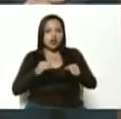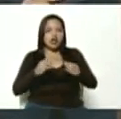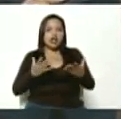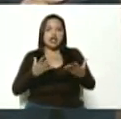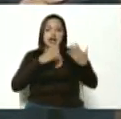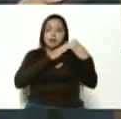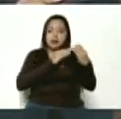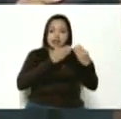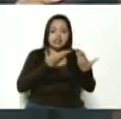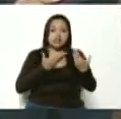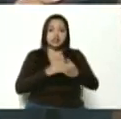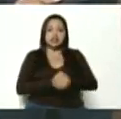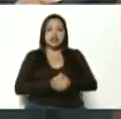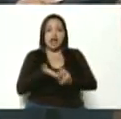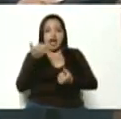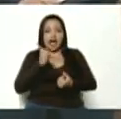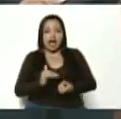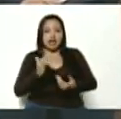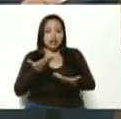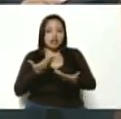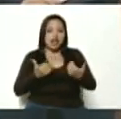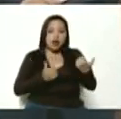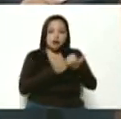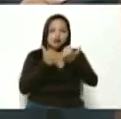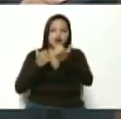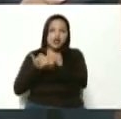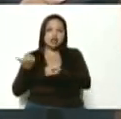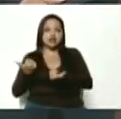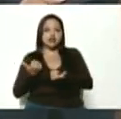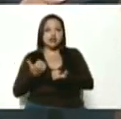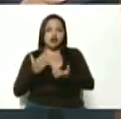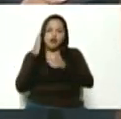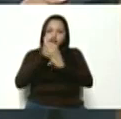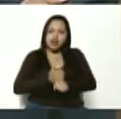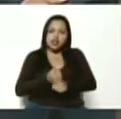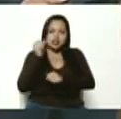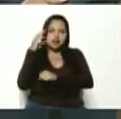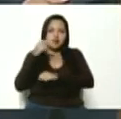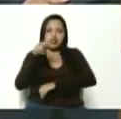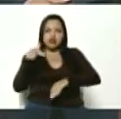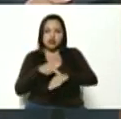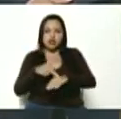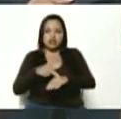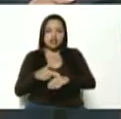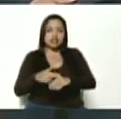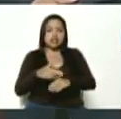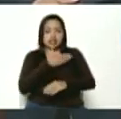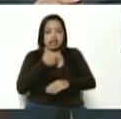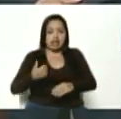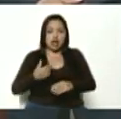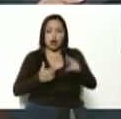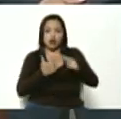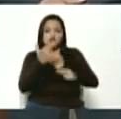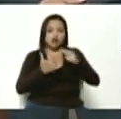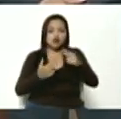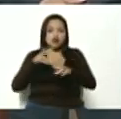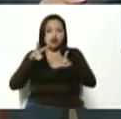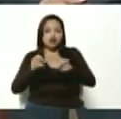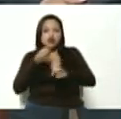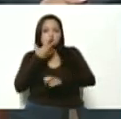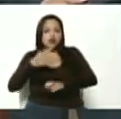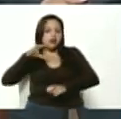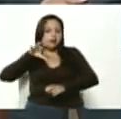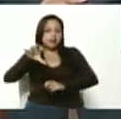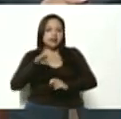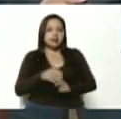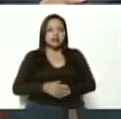pueblo creyendo en esta nueva Asamblea Nacional le apuesta siempre a la construcción de lo nuevo y a la construcción de lo bueno para la patria.